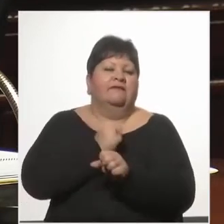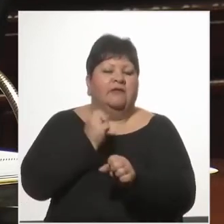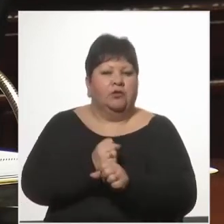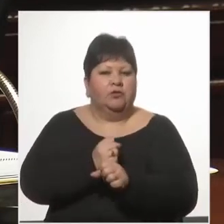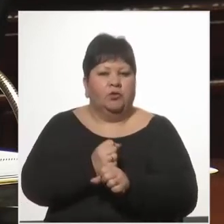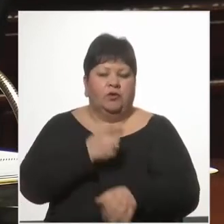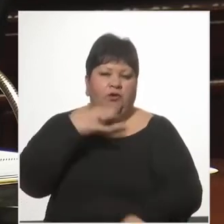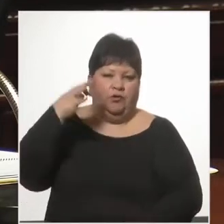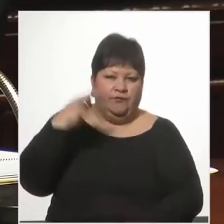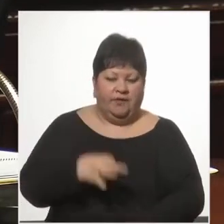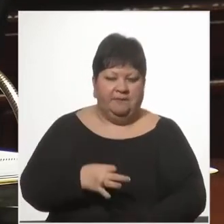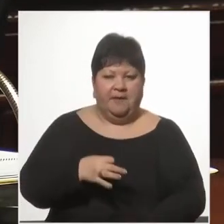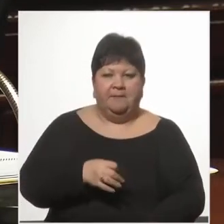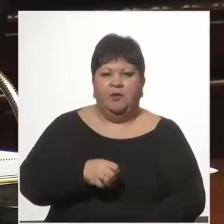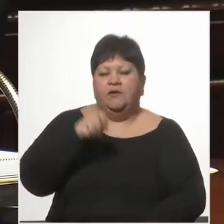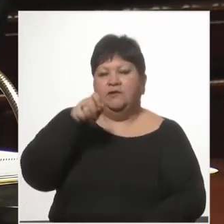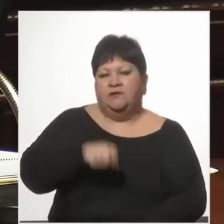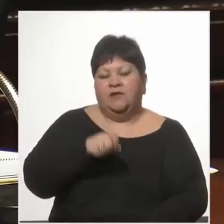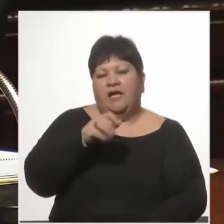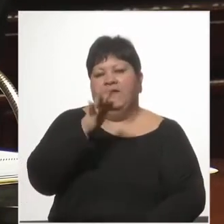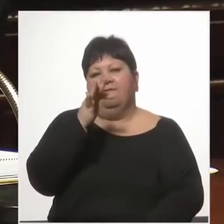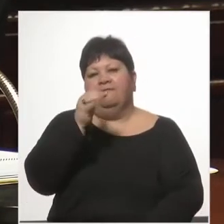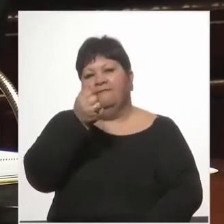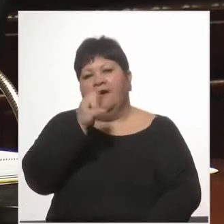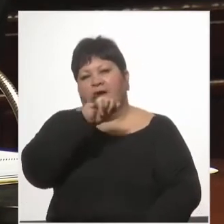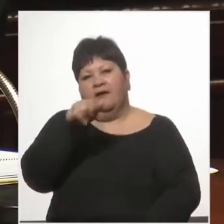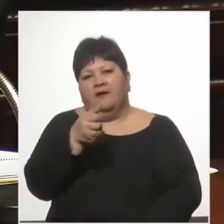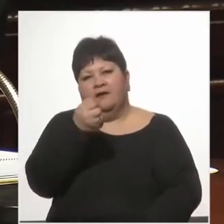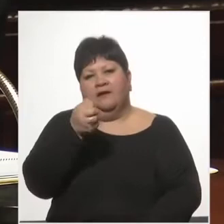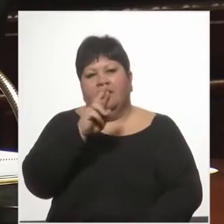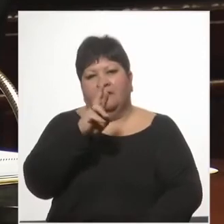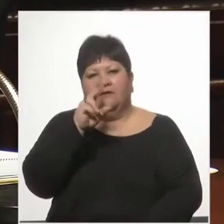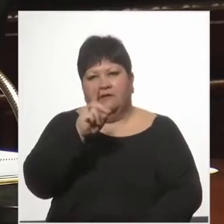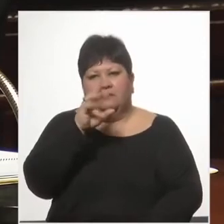Honor, el general Fajardo.